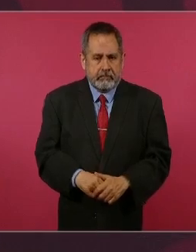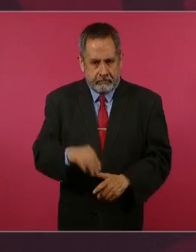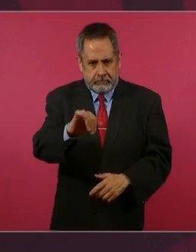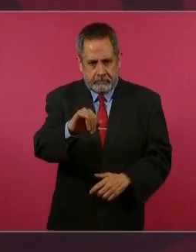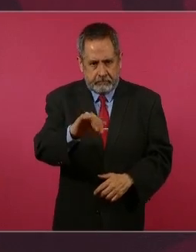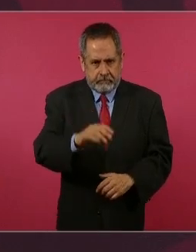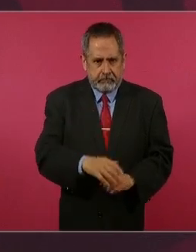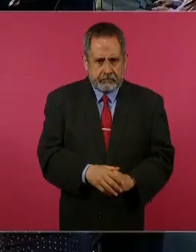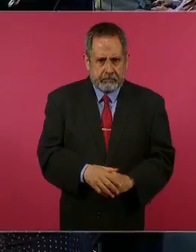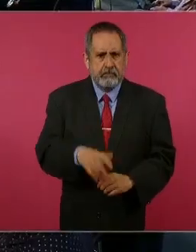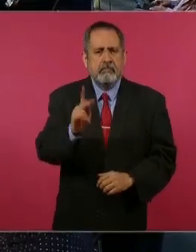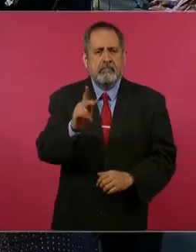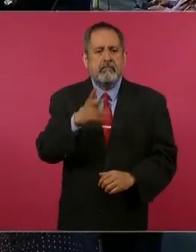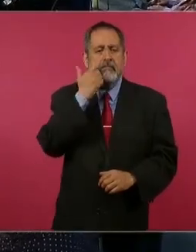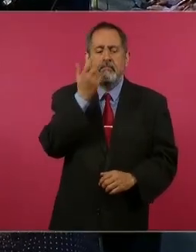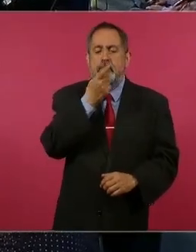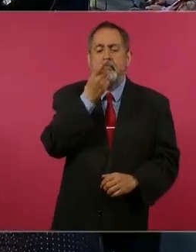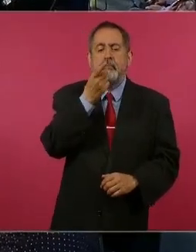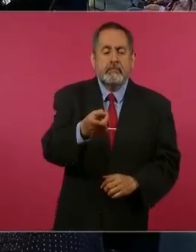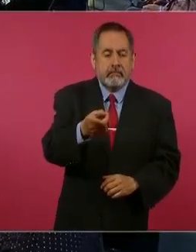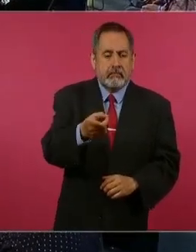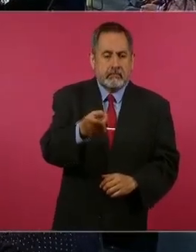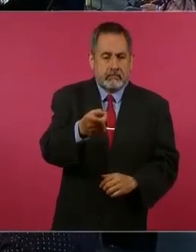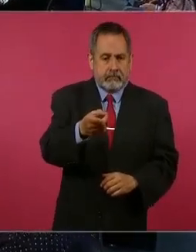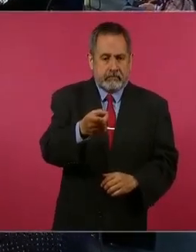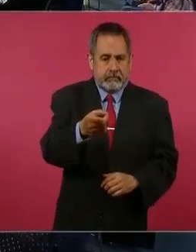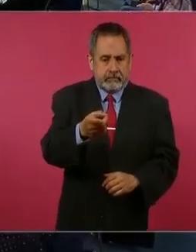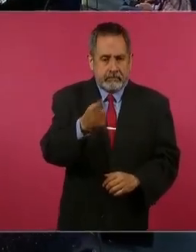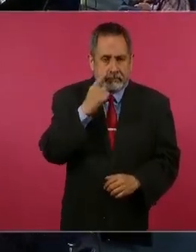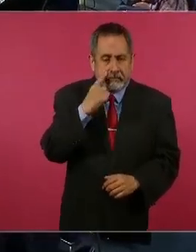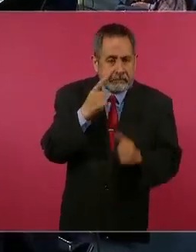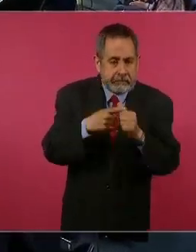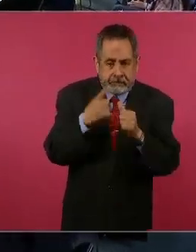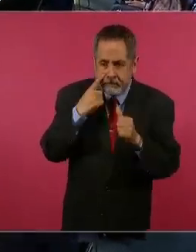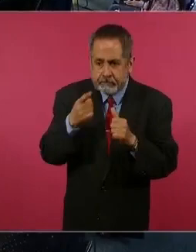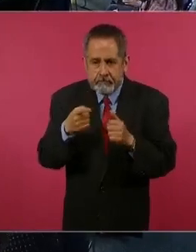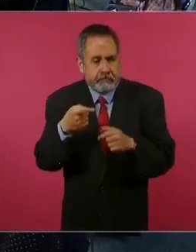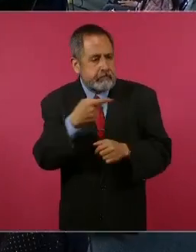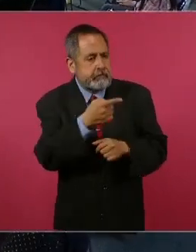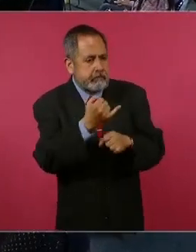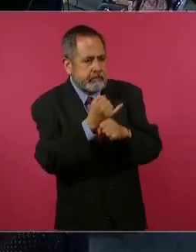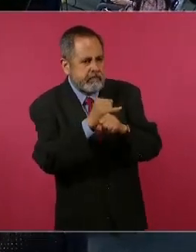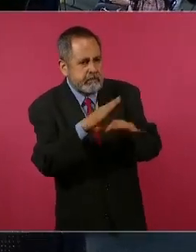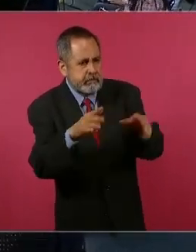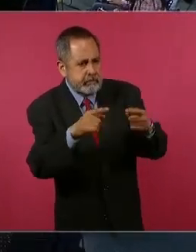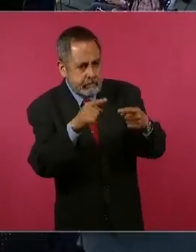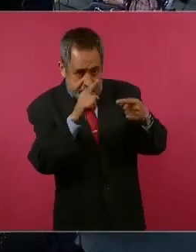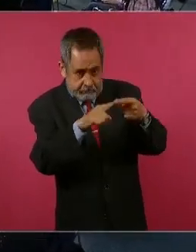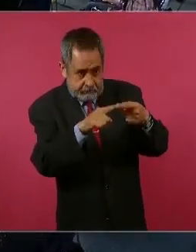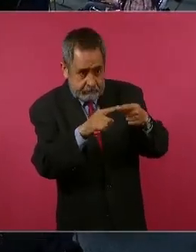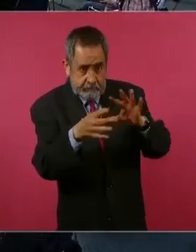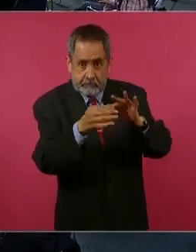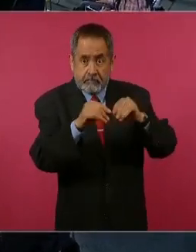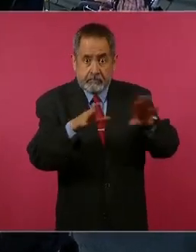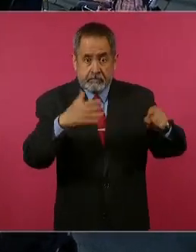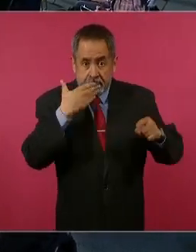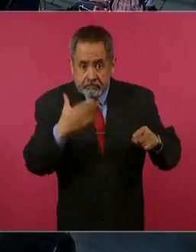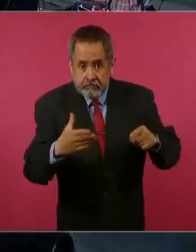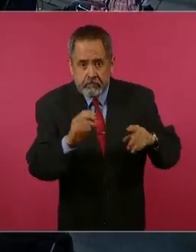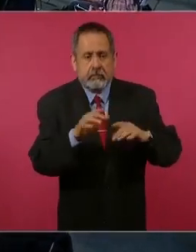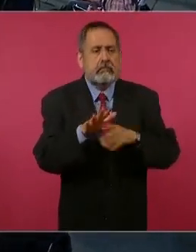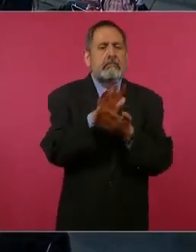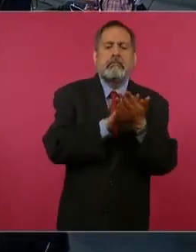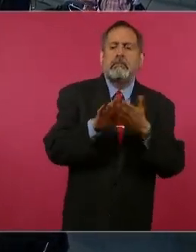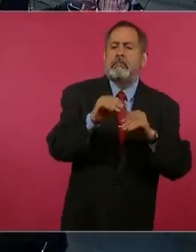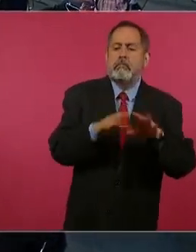pero lo que quiero es ver si se informó bien no